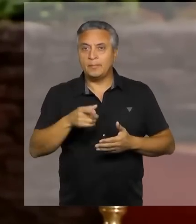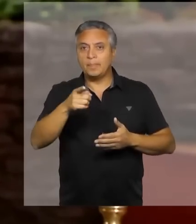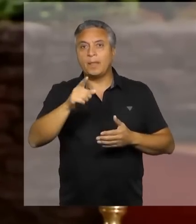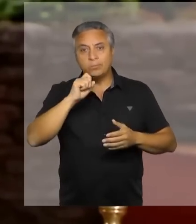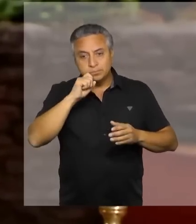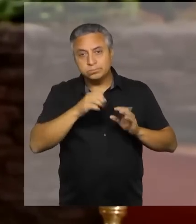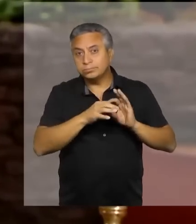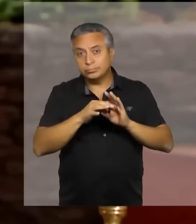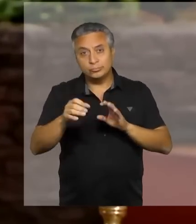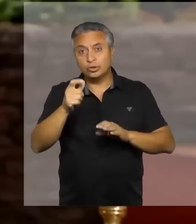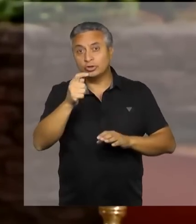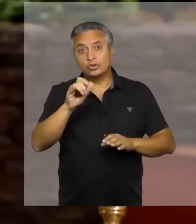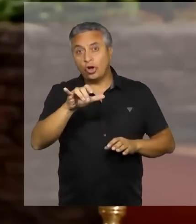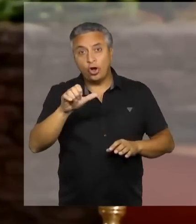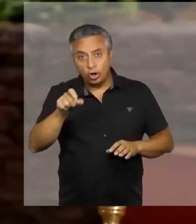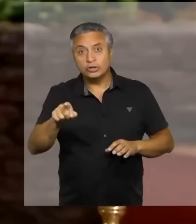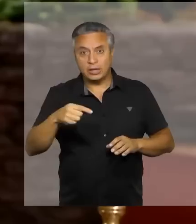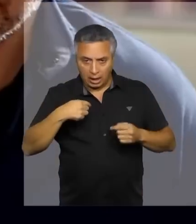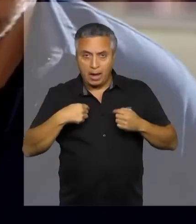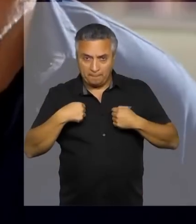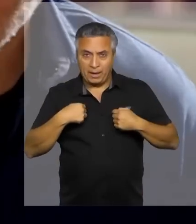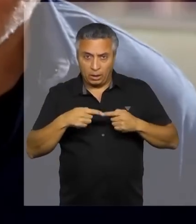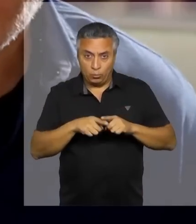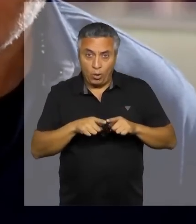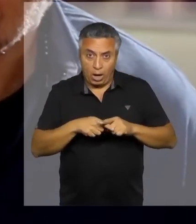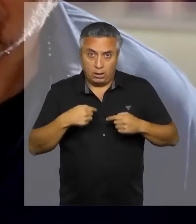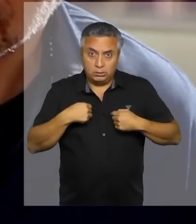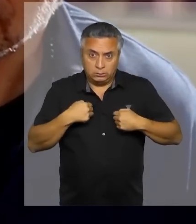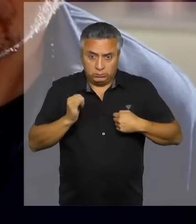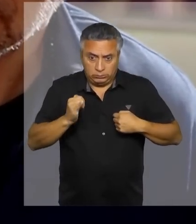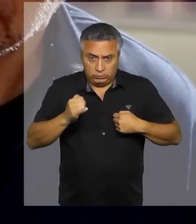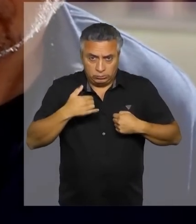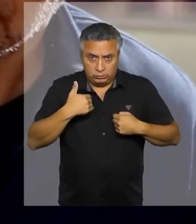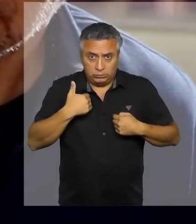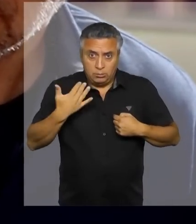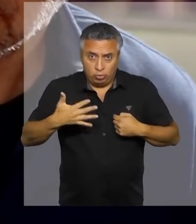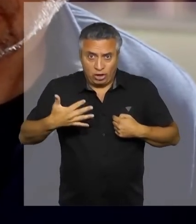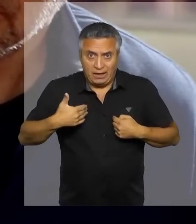la tuya es algo que me incumbe a mí también. Sí, por supuesto que sí.